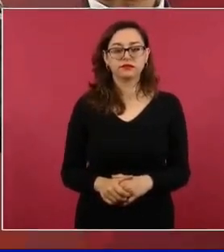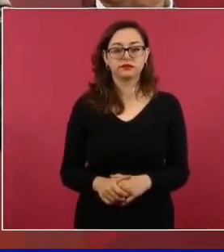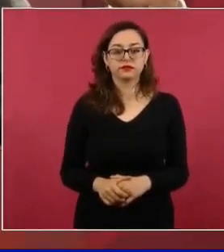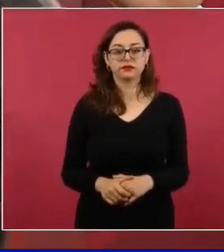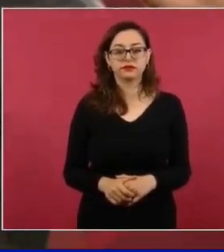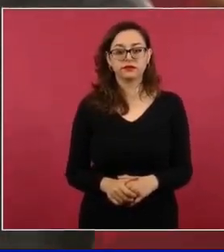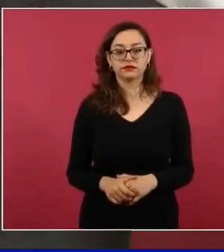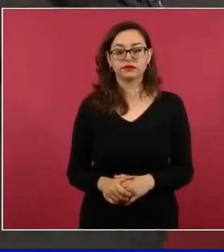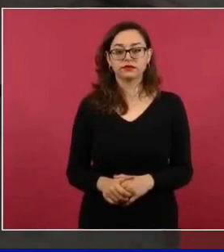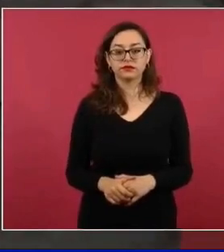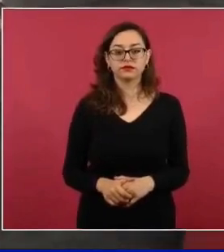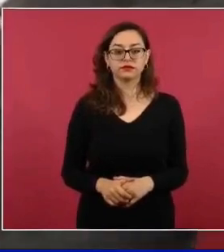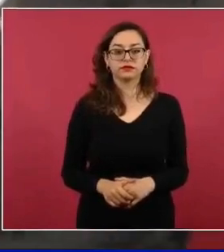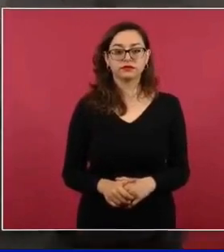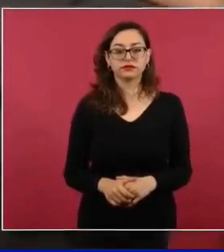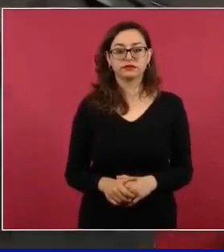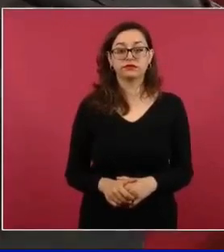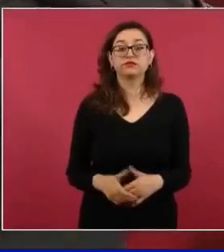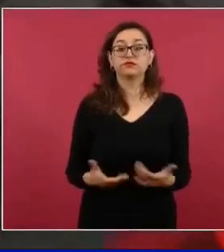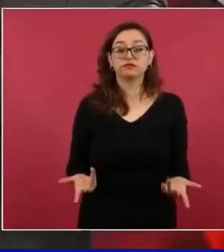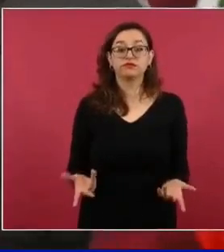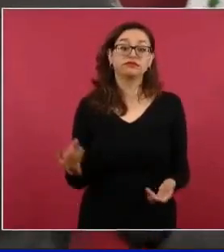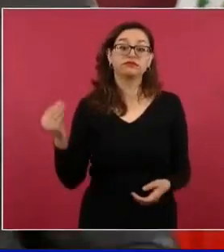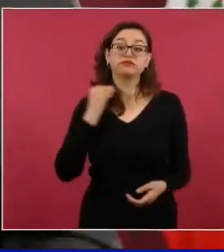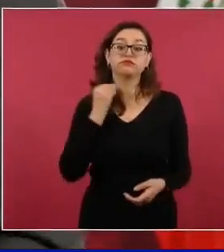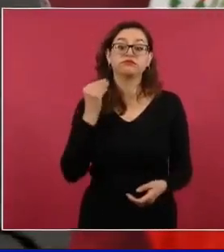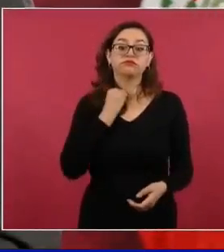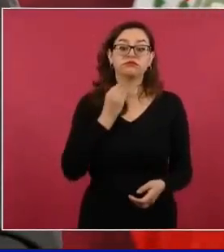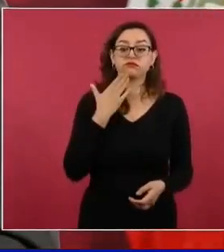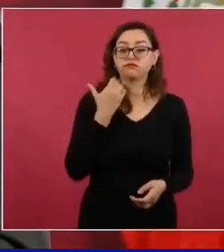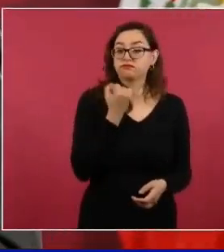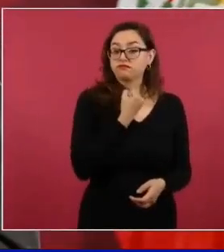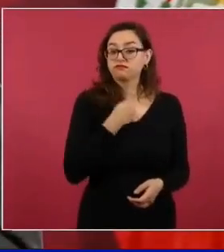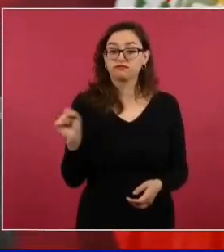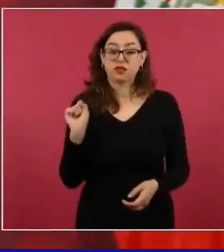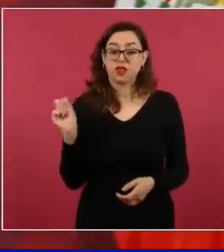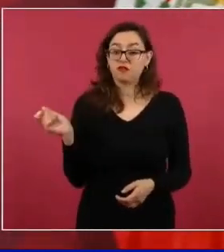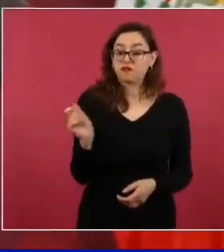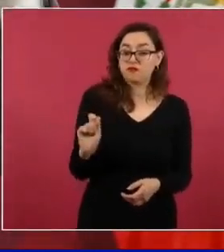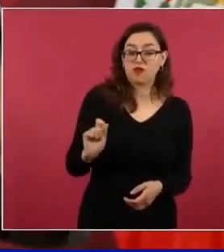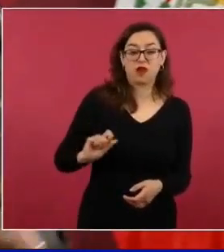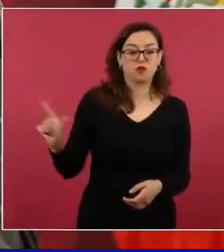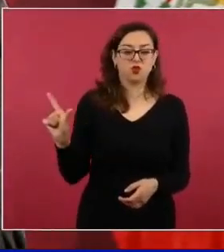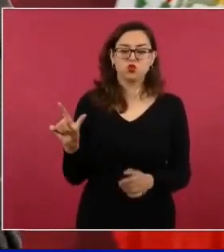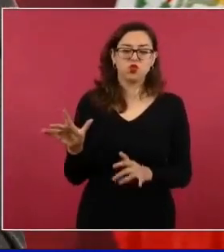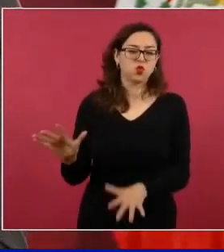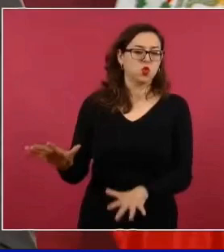abogado más famoso en todo ese tiempo, el maestro,